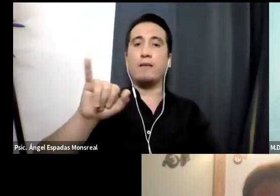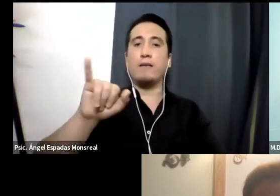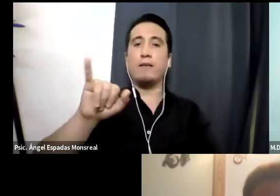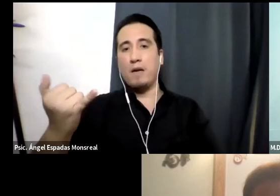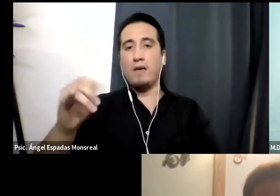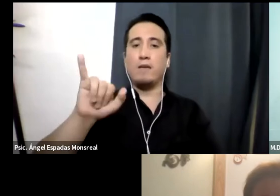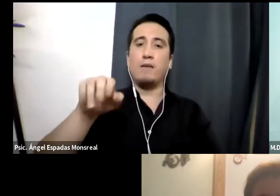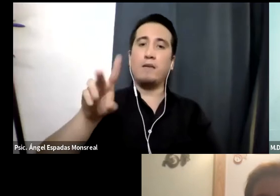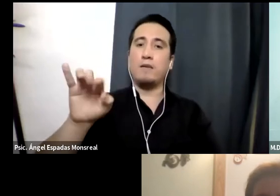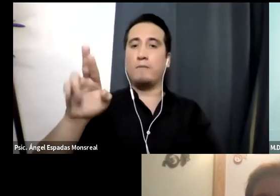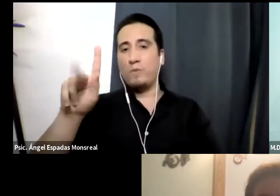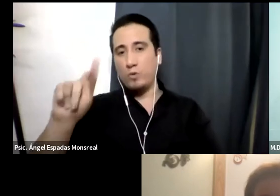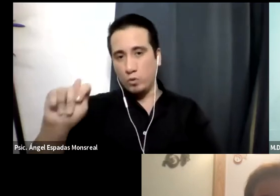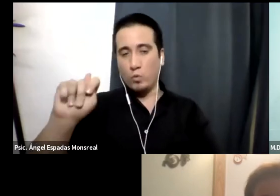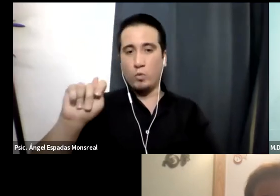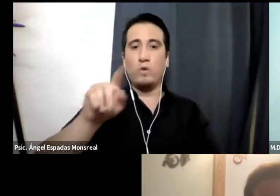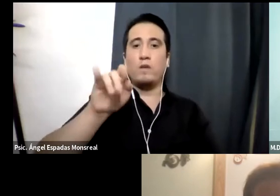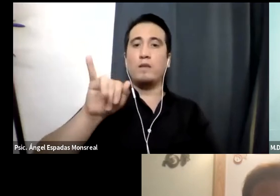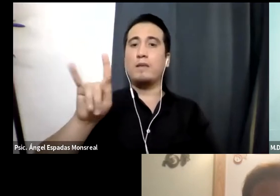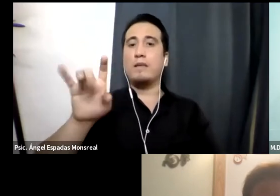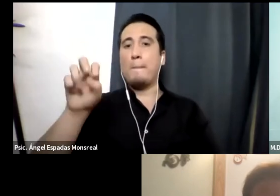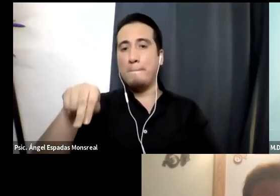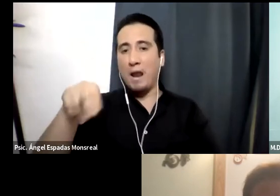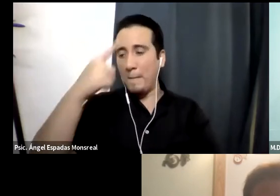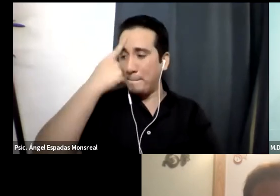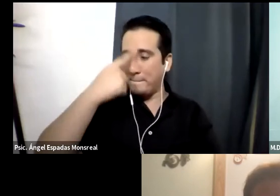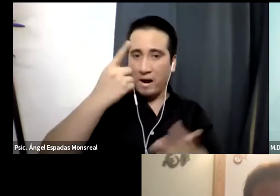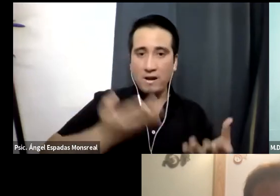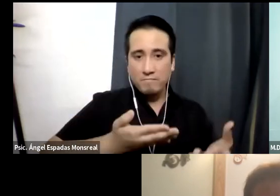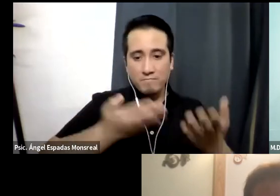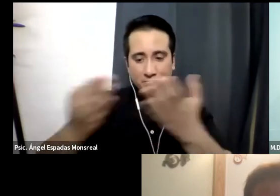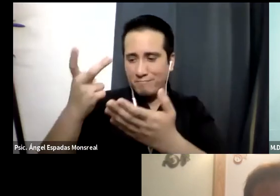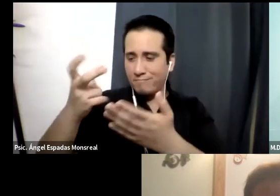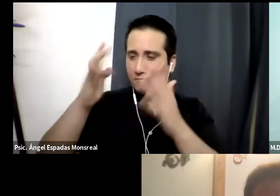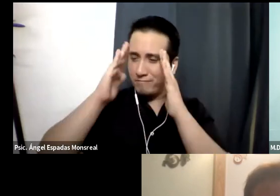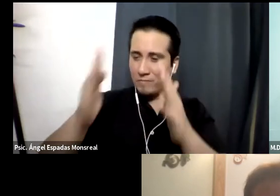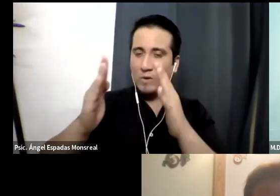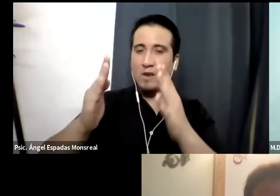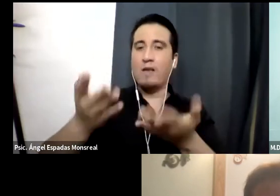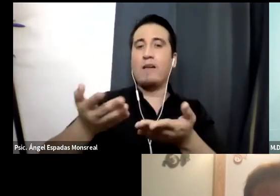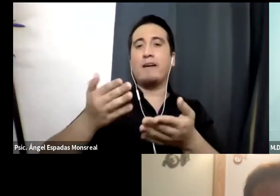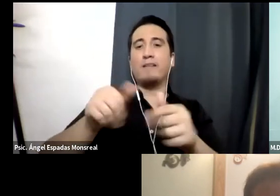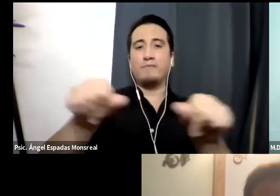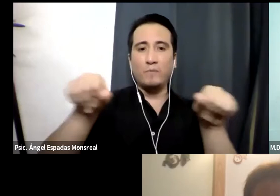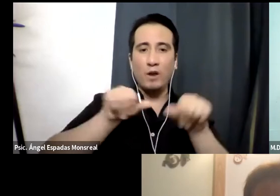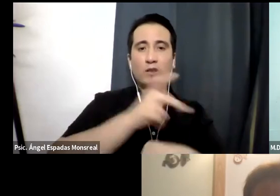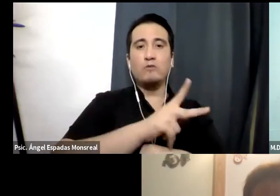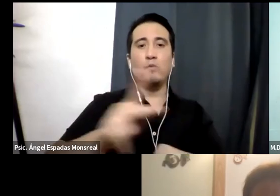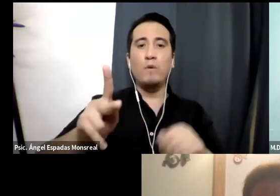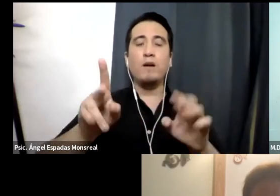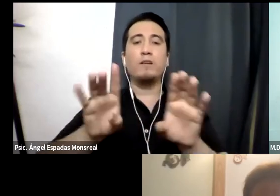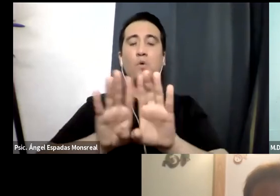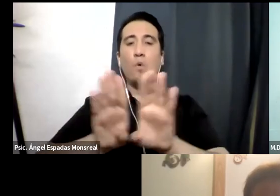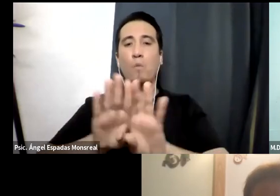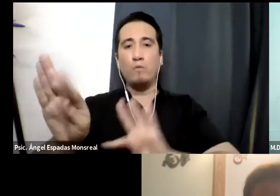del Ayuntamiento de Mérida, para llevar esta perspectiva de la accesibilidad en vías públicas como un ejercicio